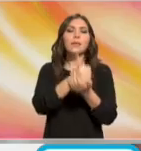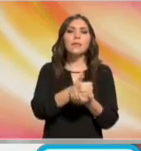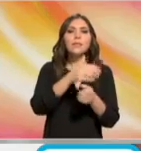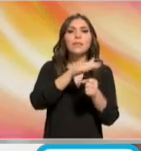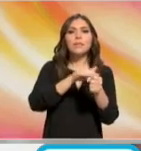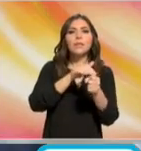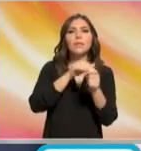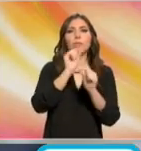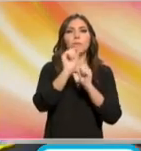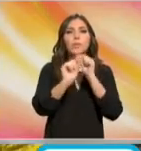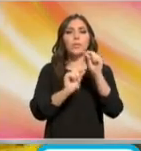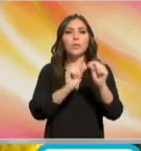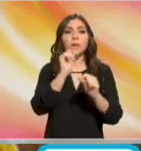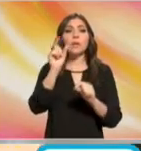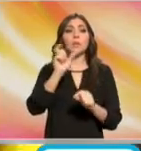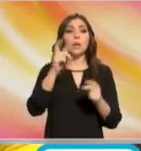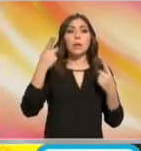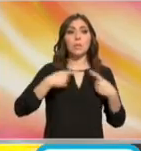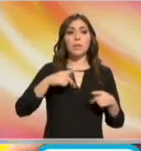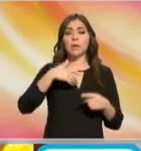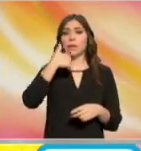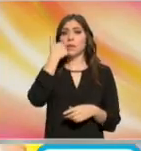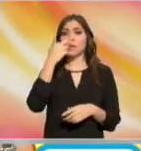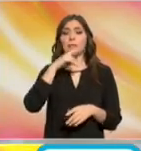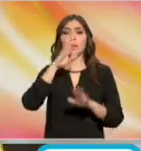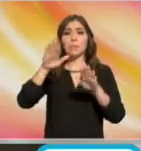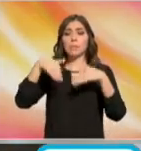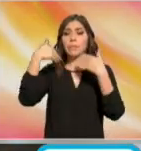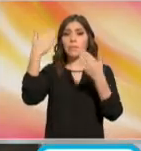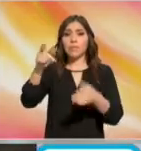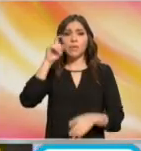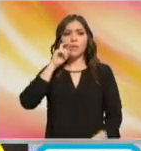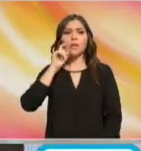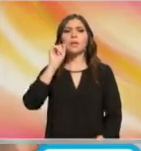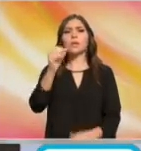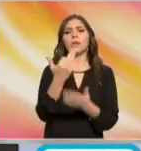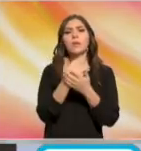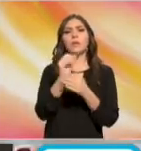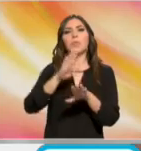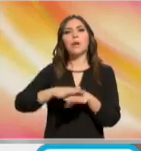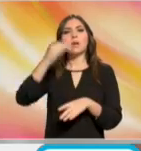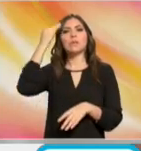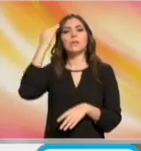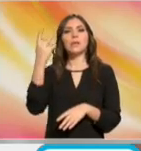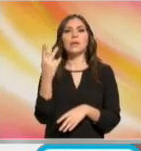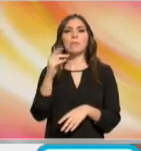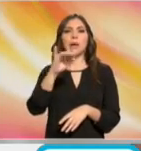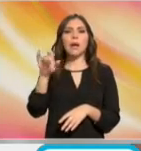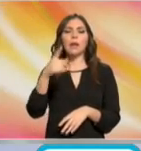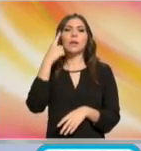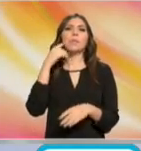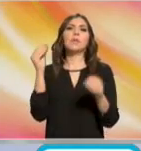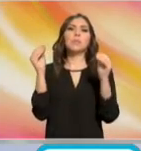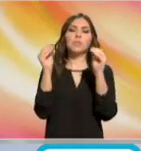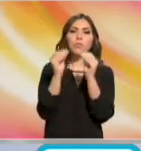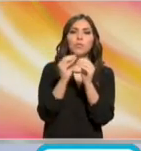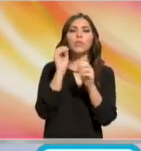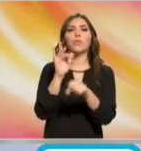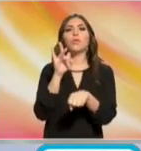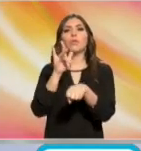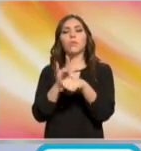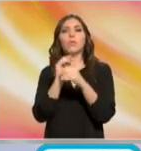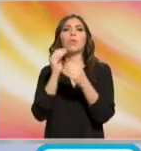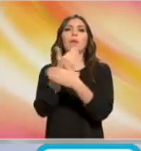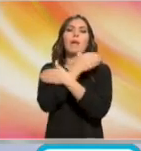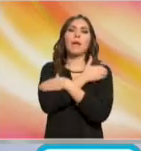seducción poco a poco, que la persona que quiere llegar de inmediato, pues le dé un poco más de tiempo a la pareja para el beso, la caricia, el